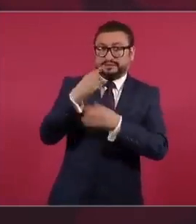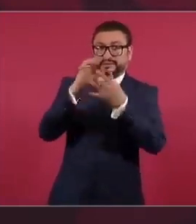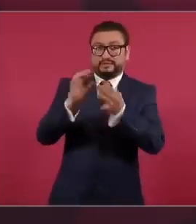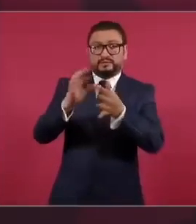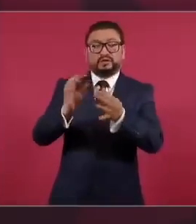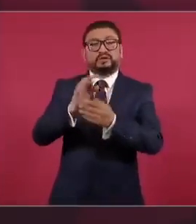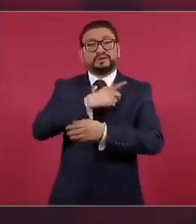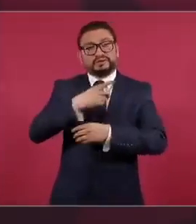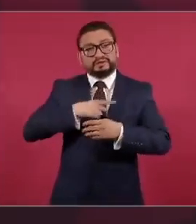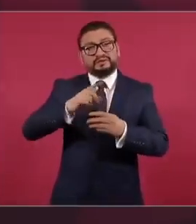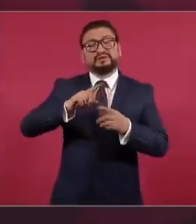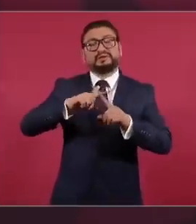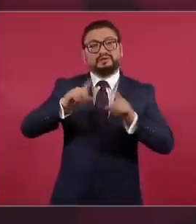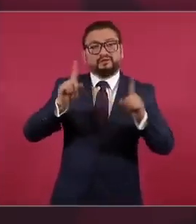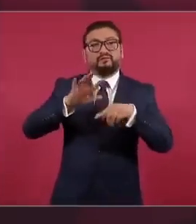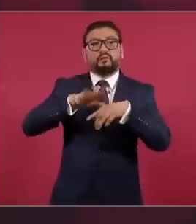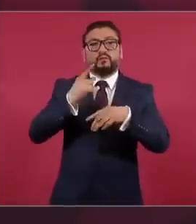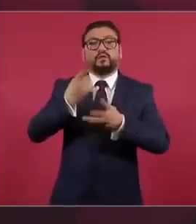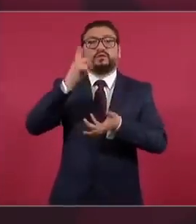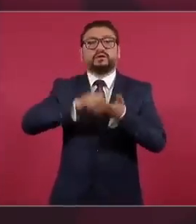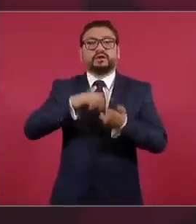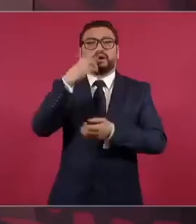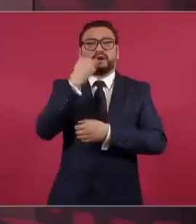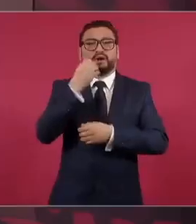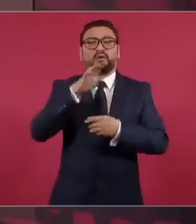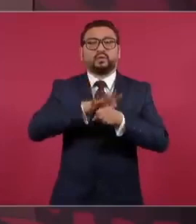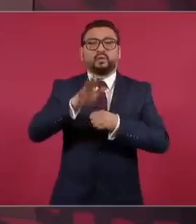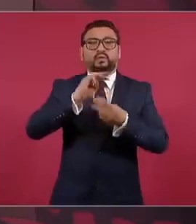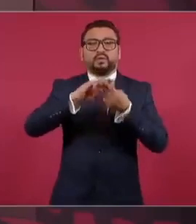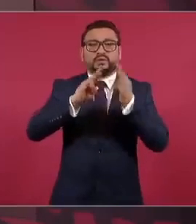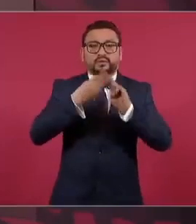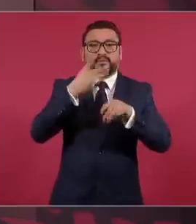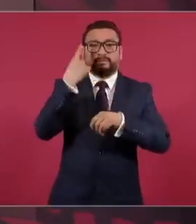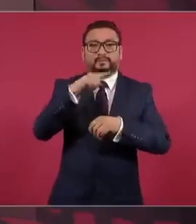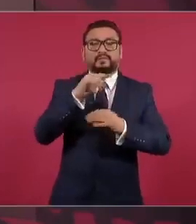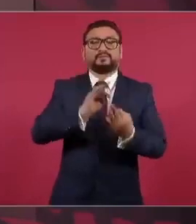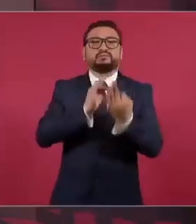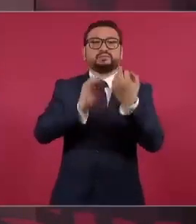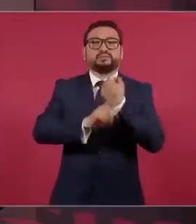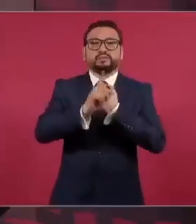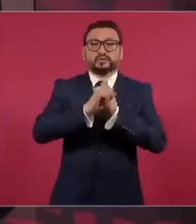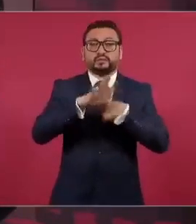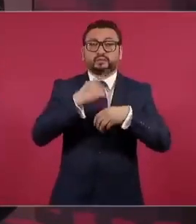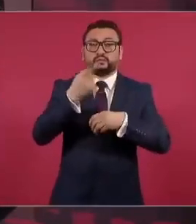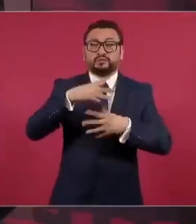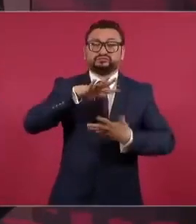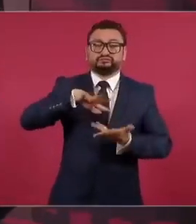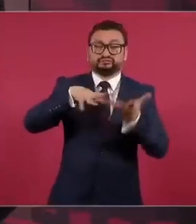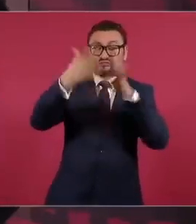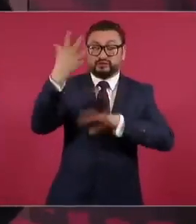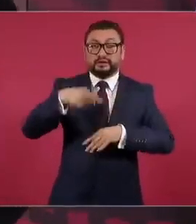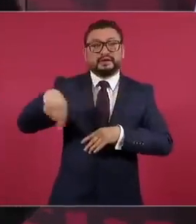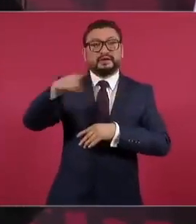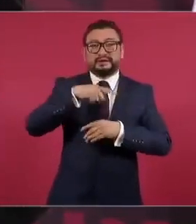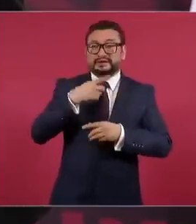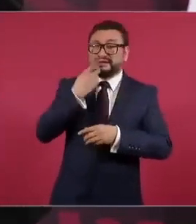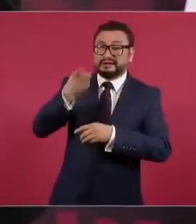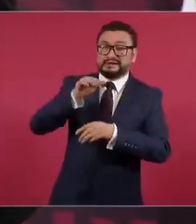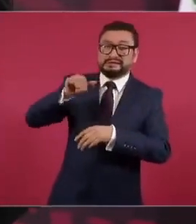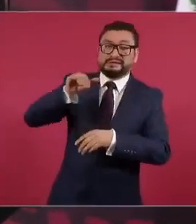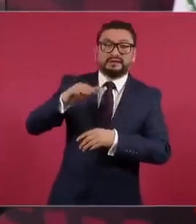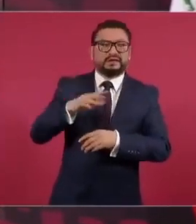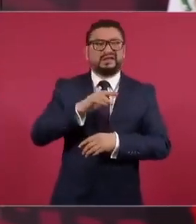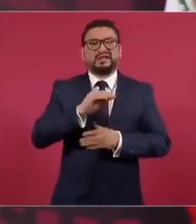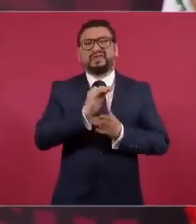se debían de atender las causas para enfrentar el problema de la violencia, nos decían: